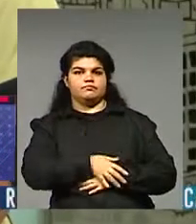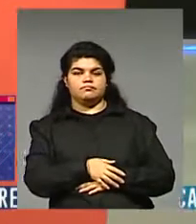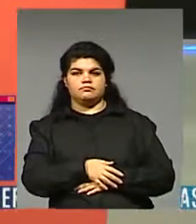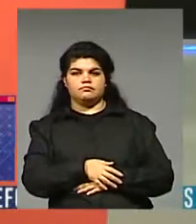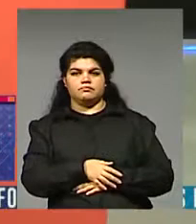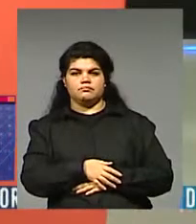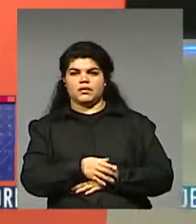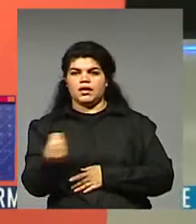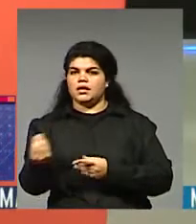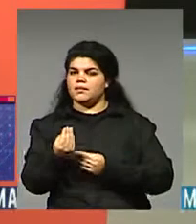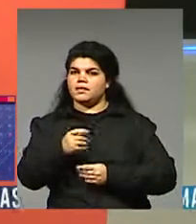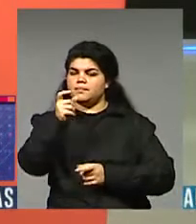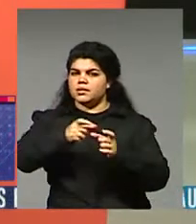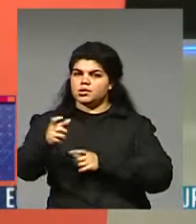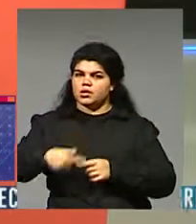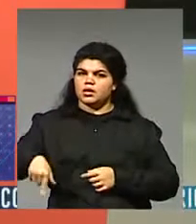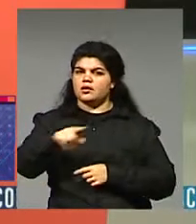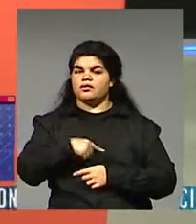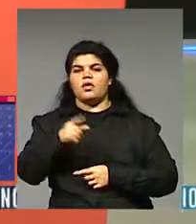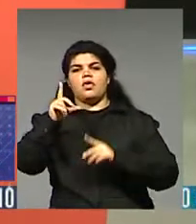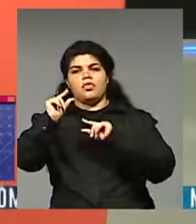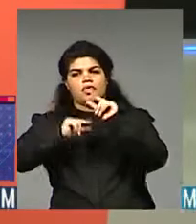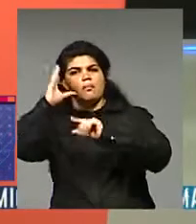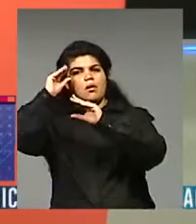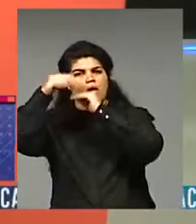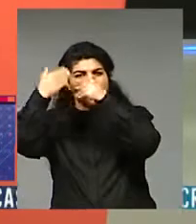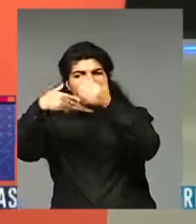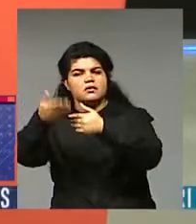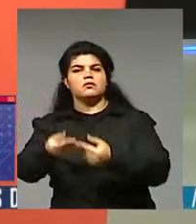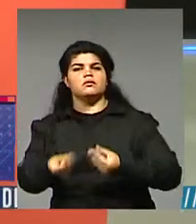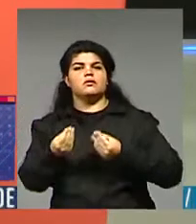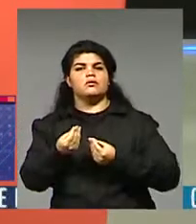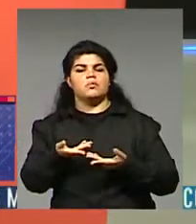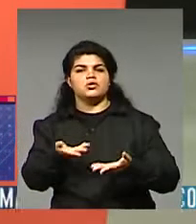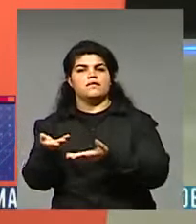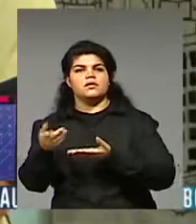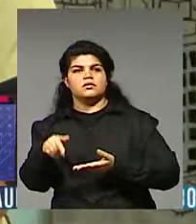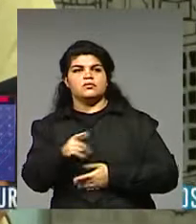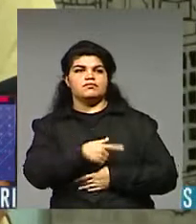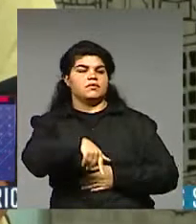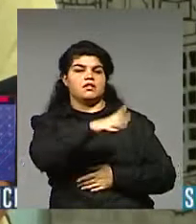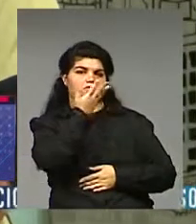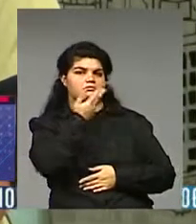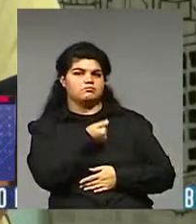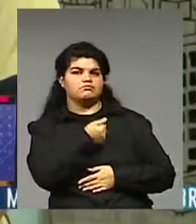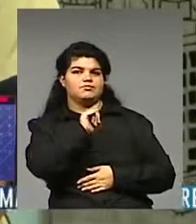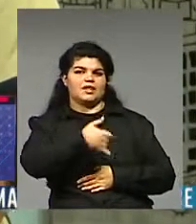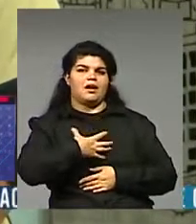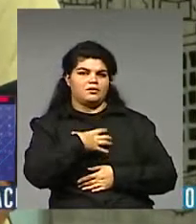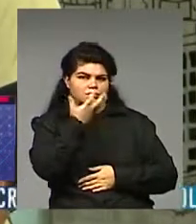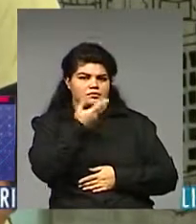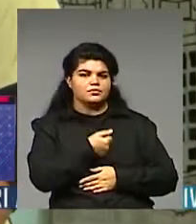por ejemplo, participan, aquellos que se están formando de este tipo de servicio? Y a ellos les gusta porque salir ya con